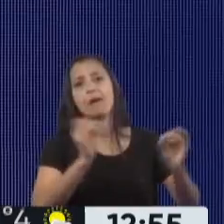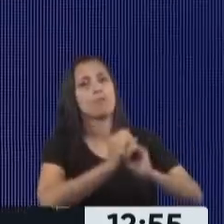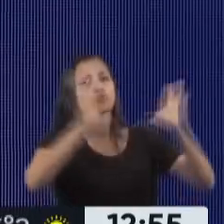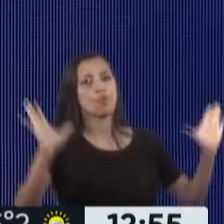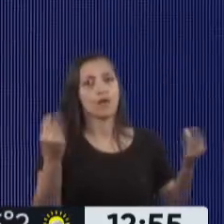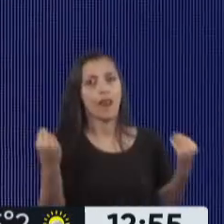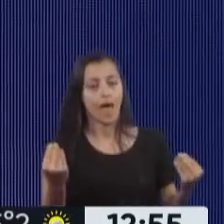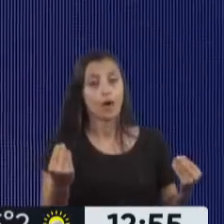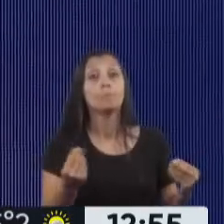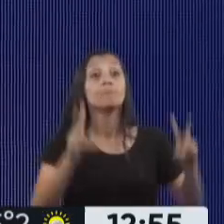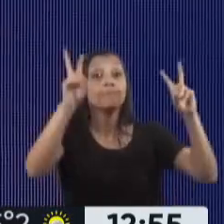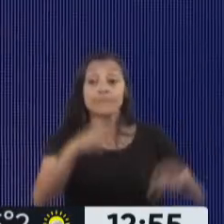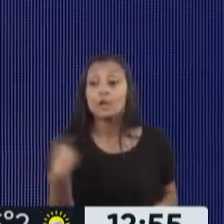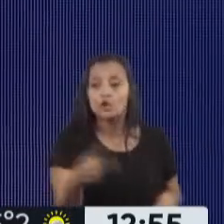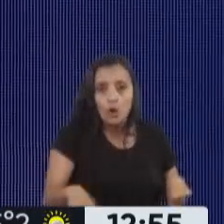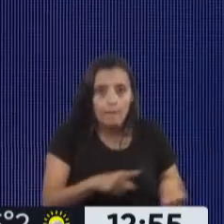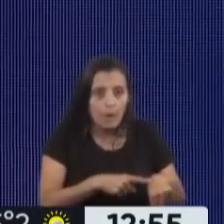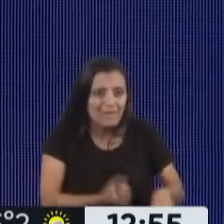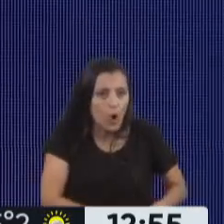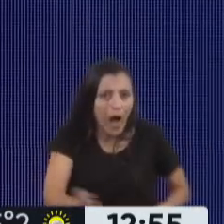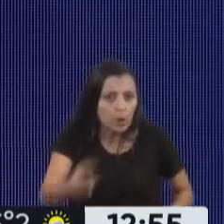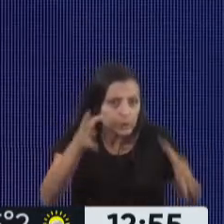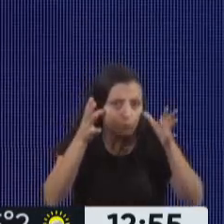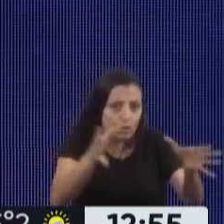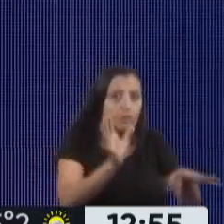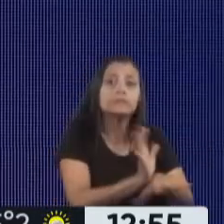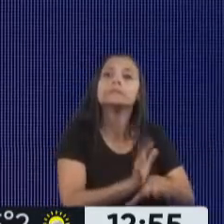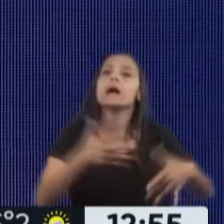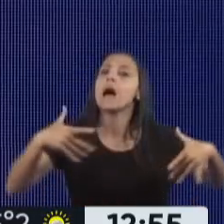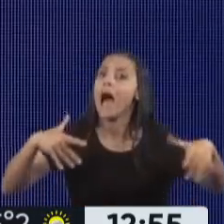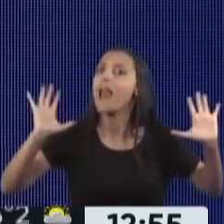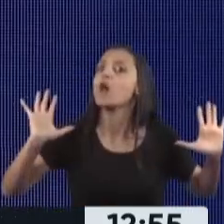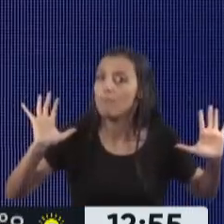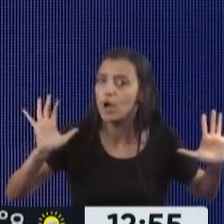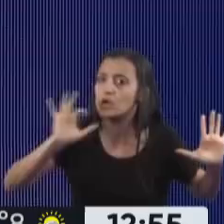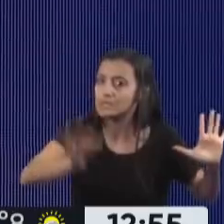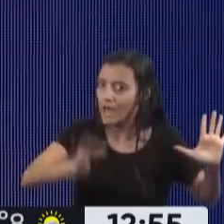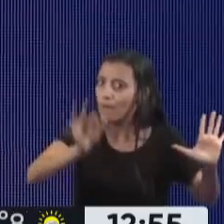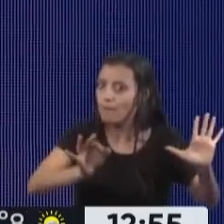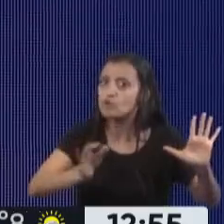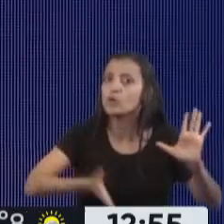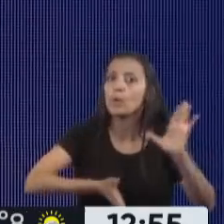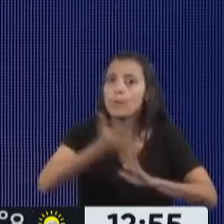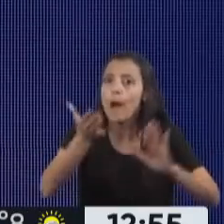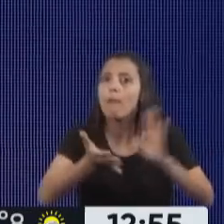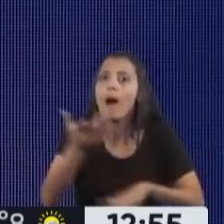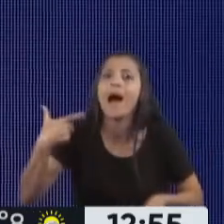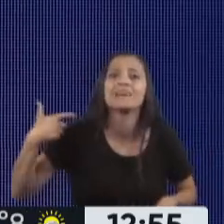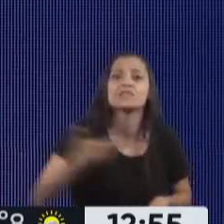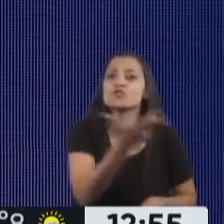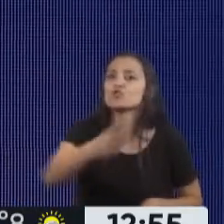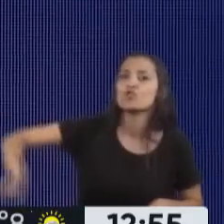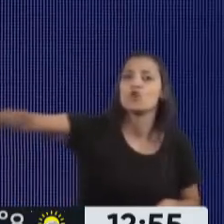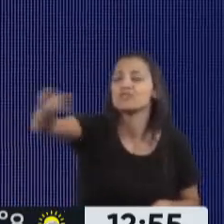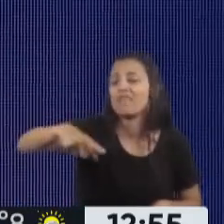por el tipo de ajuste que estábamos haciendo, era muy probable que el impacto más fuerte